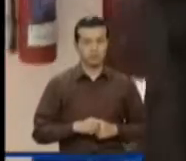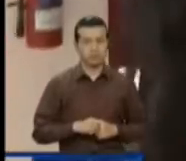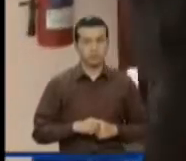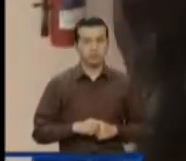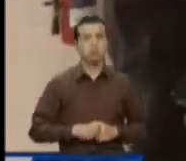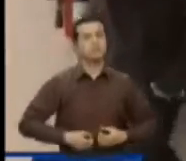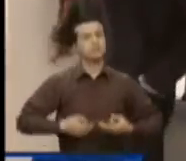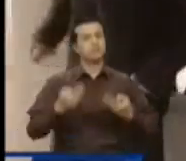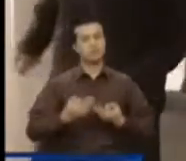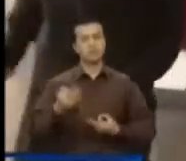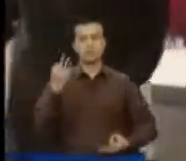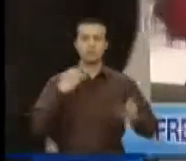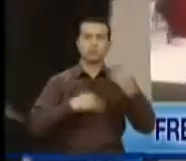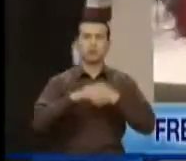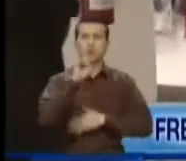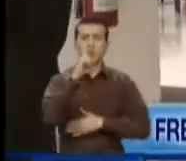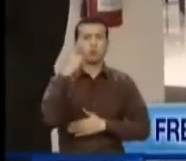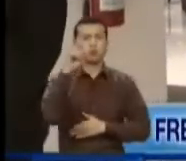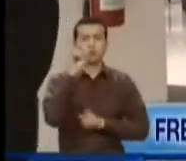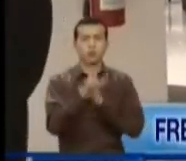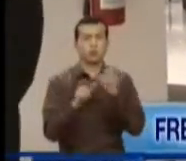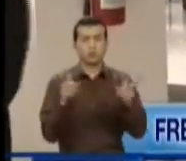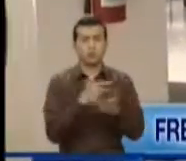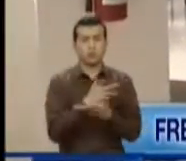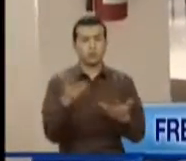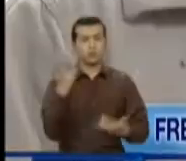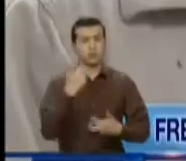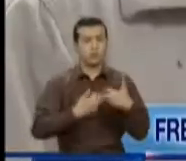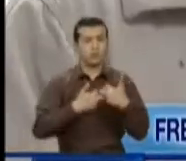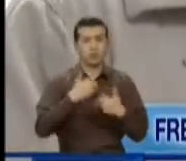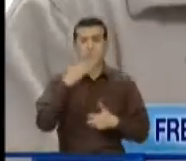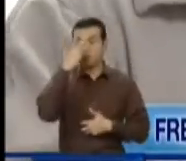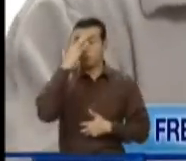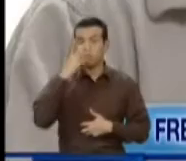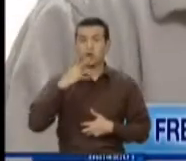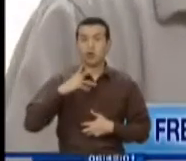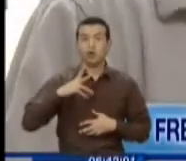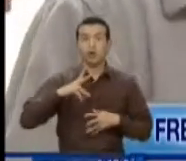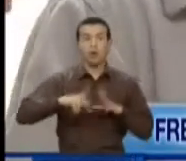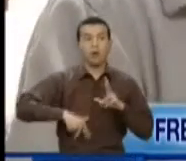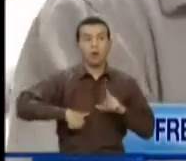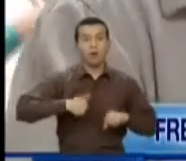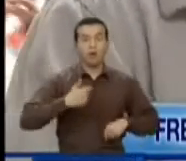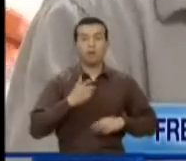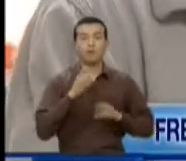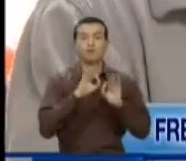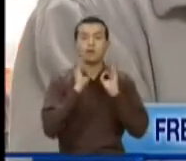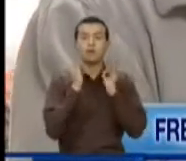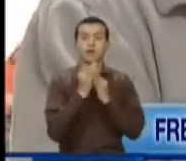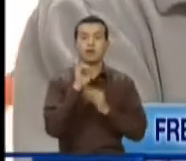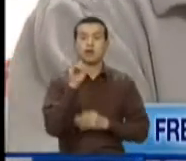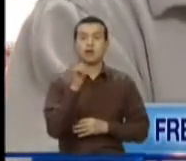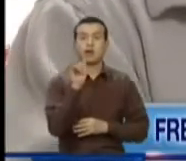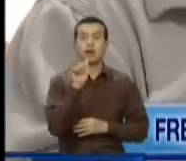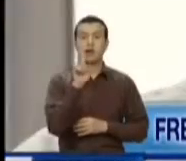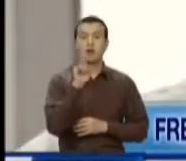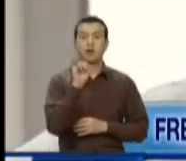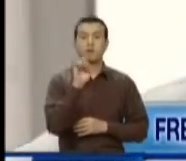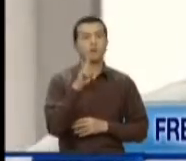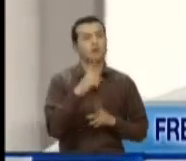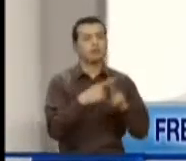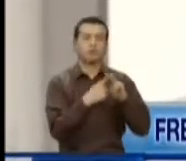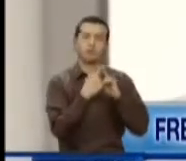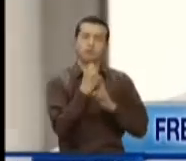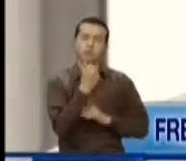según explican más de un millón de personas son las perjudicadas por la usura a nivel nacional la familia de javier barsallo pidió ocho mil dólares